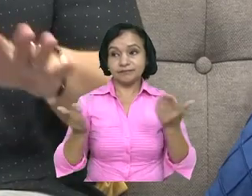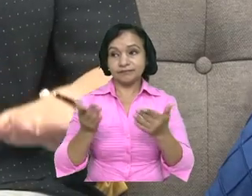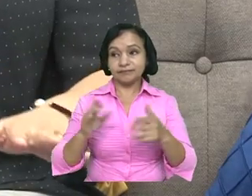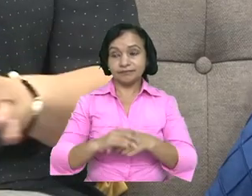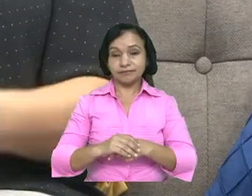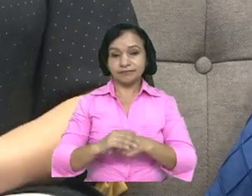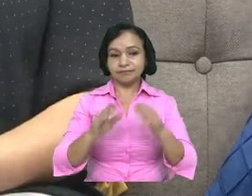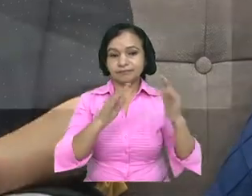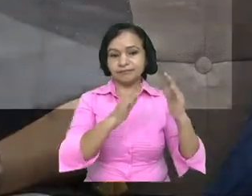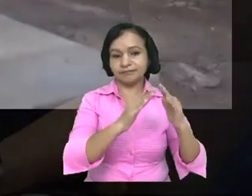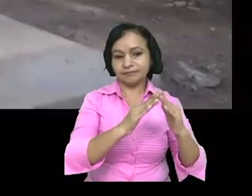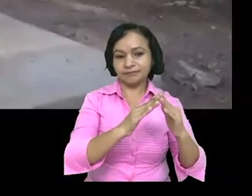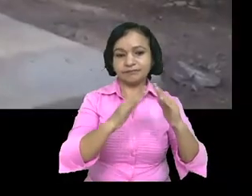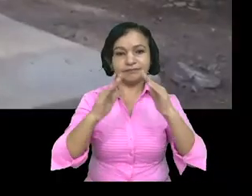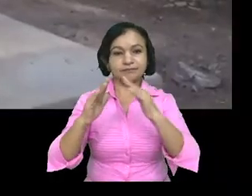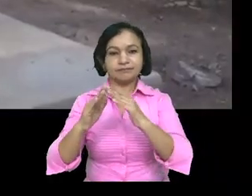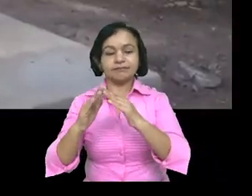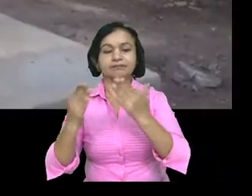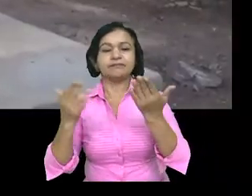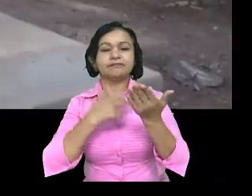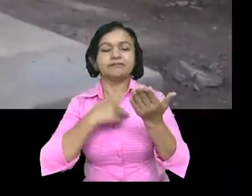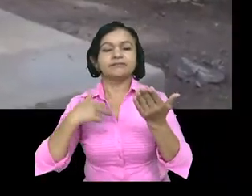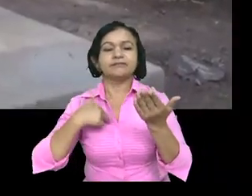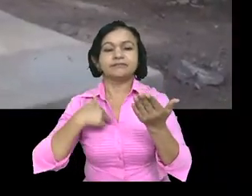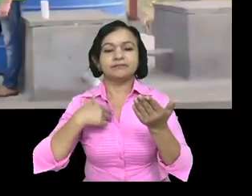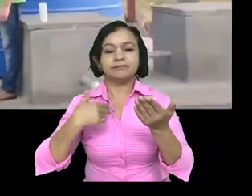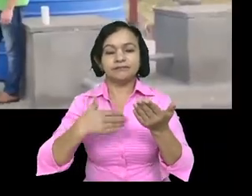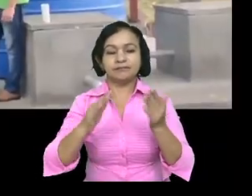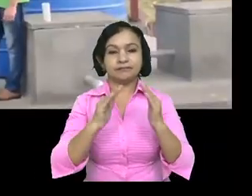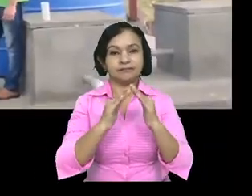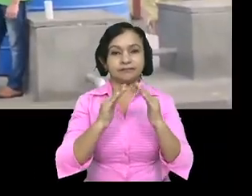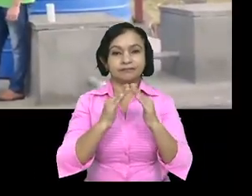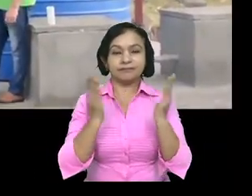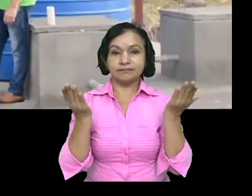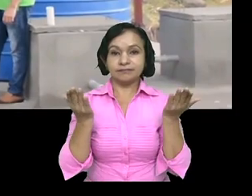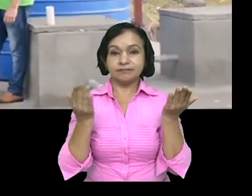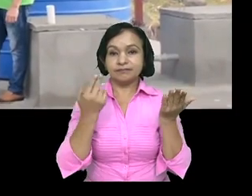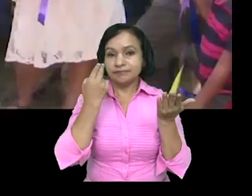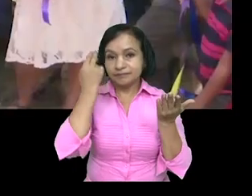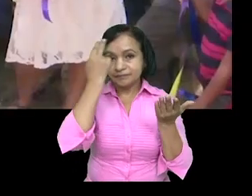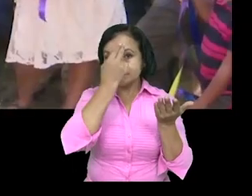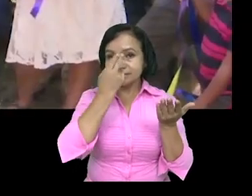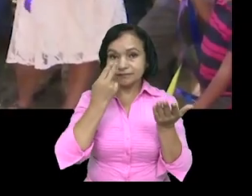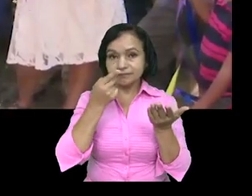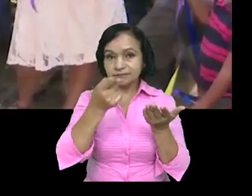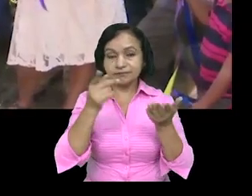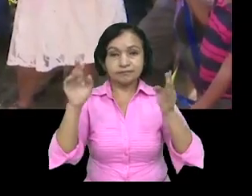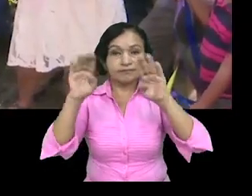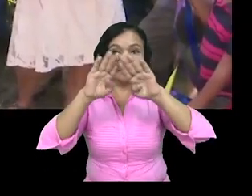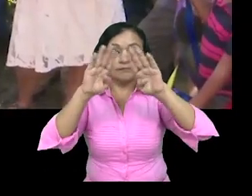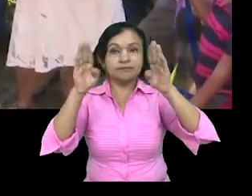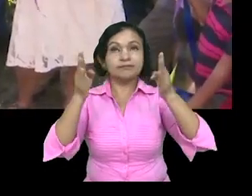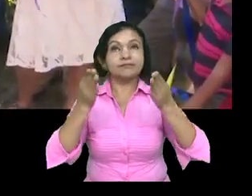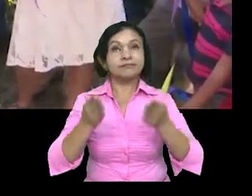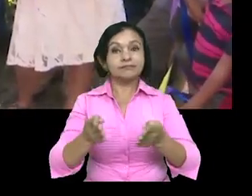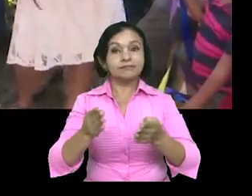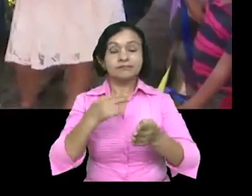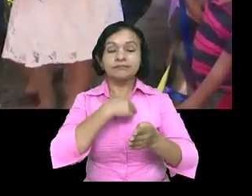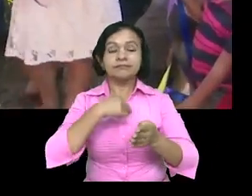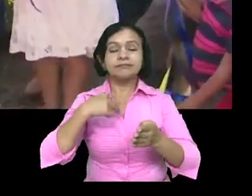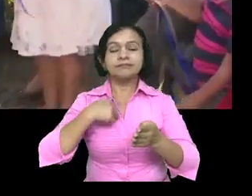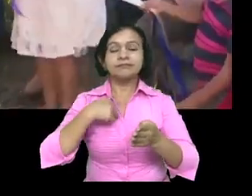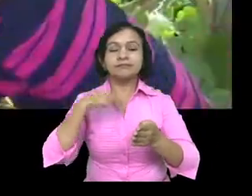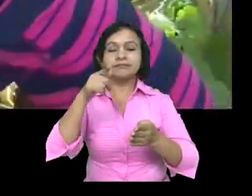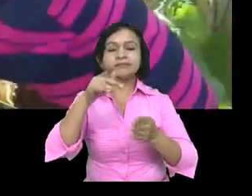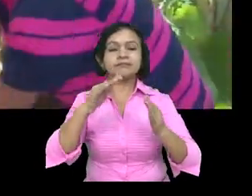en casa, ¿a qué vas a dedicar el tiempo? Si nosotros les preguntamos, por ejemplo, a las mujeres, ¿qué haces en tus